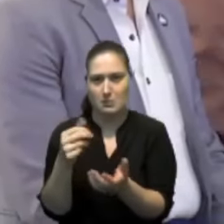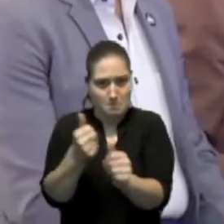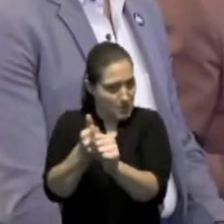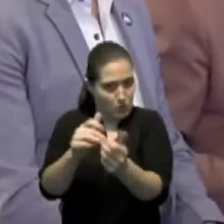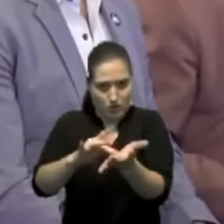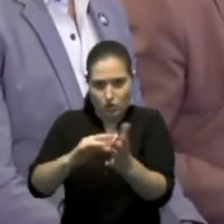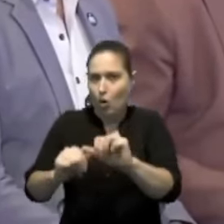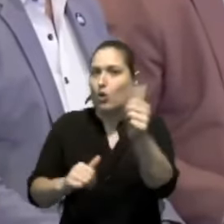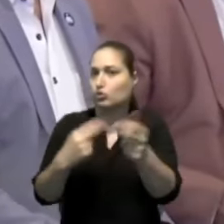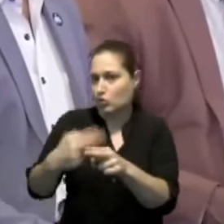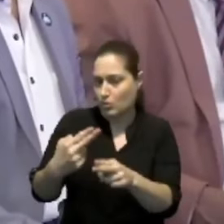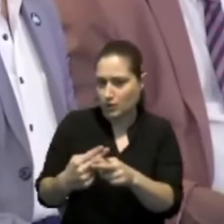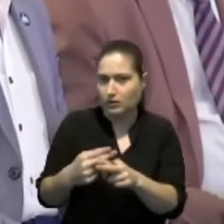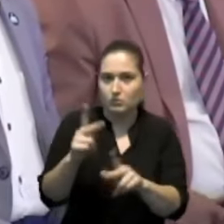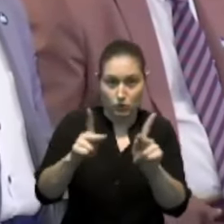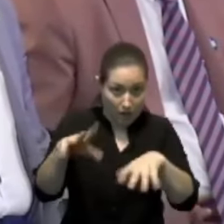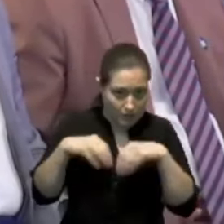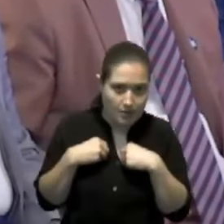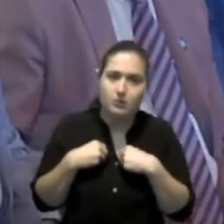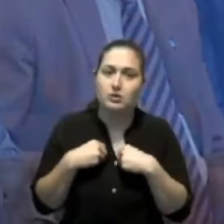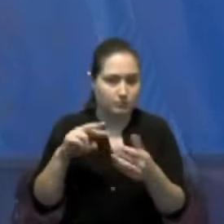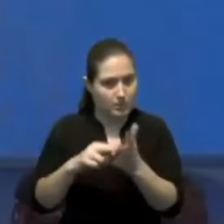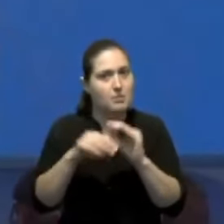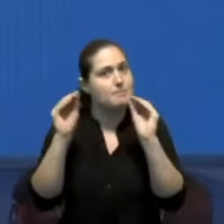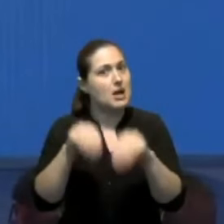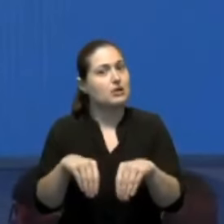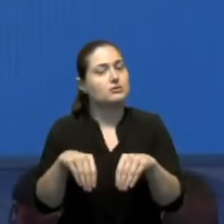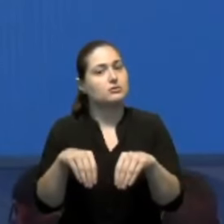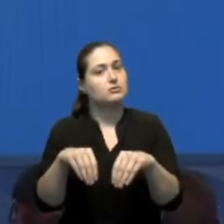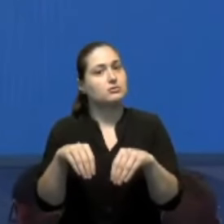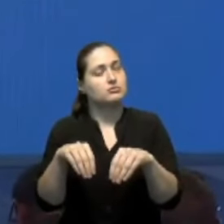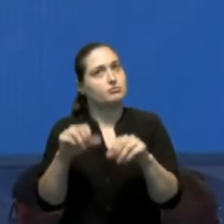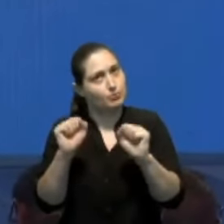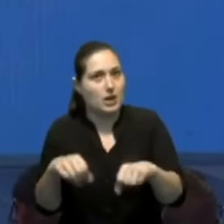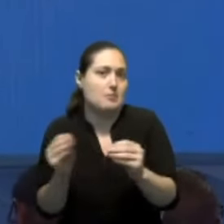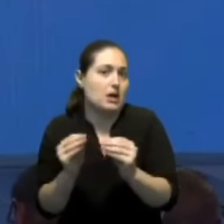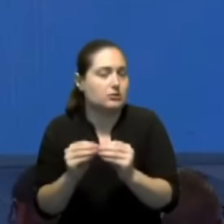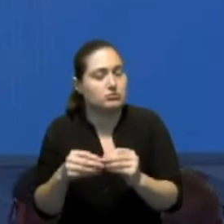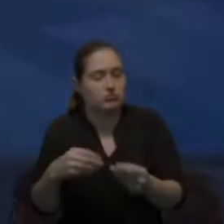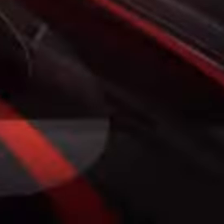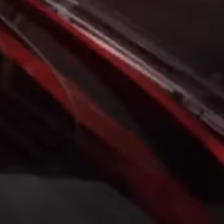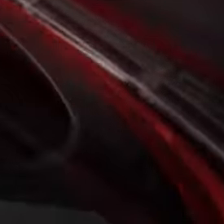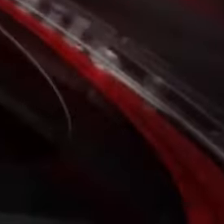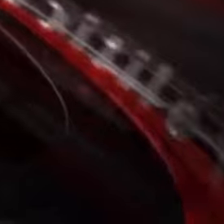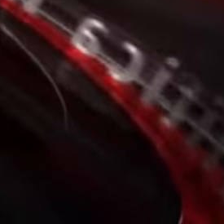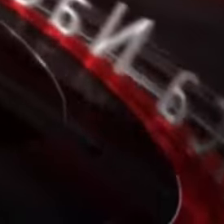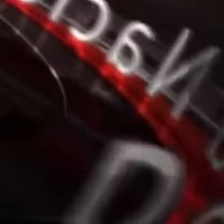acceder a medicamentos genéricos sobre el tema de la Salud Mental bueno presidente